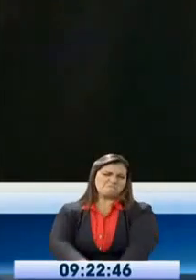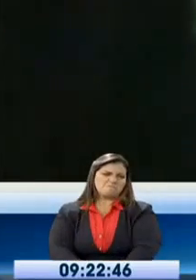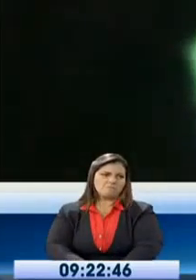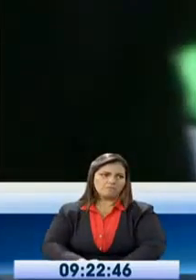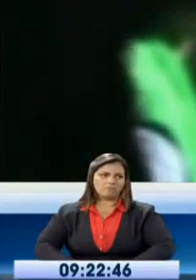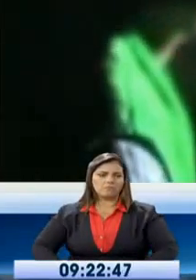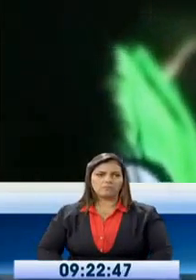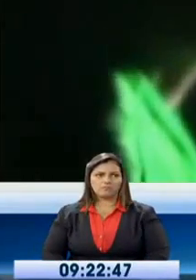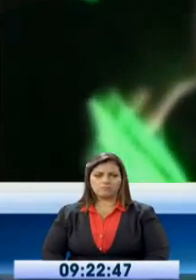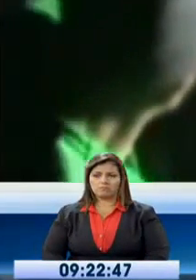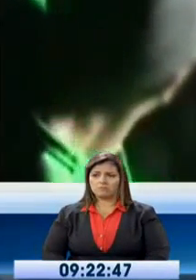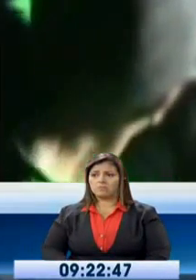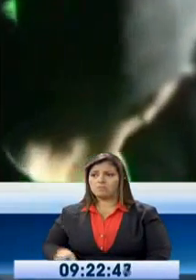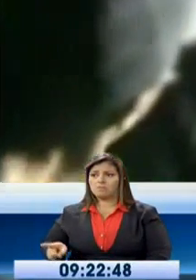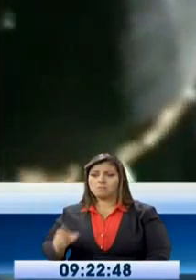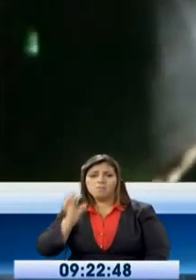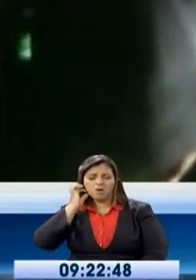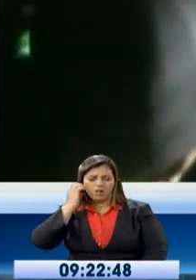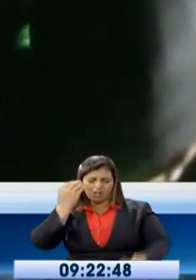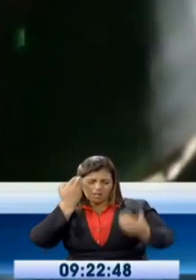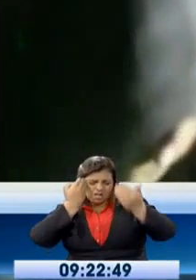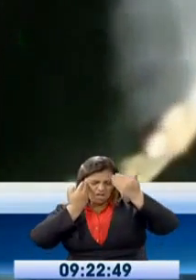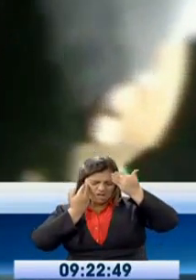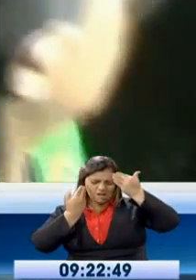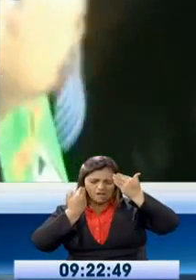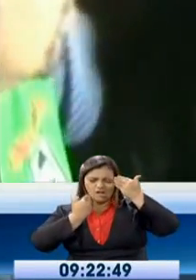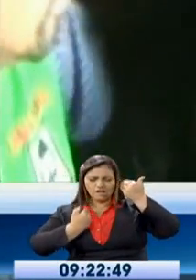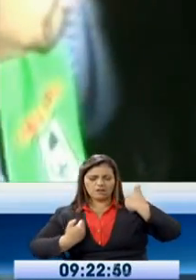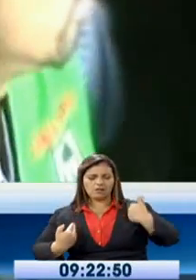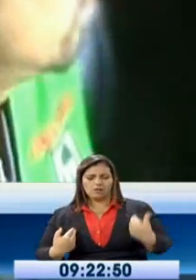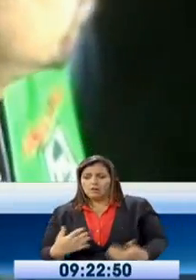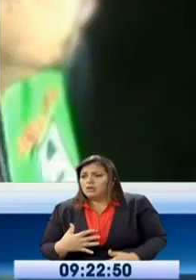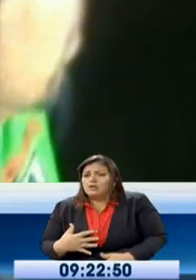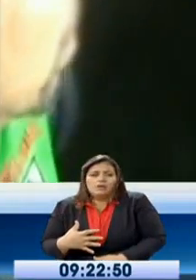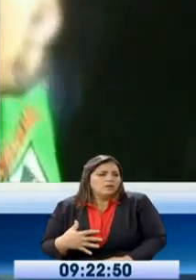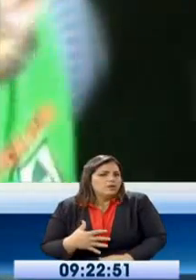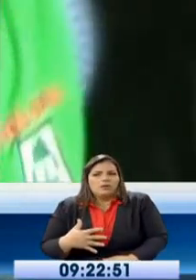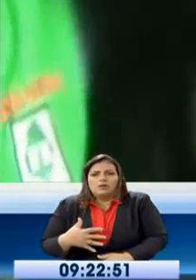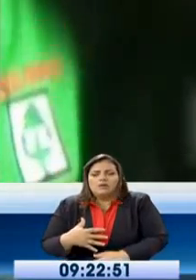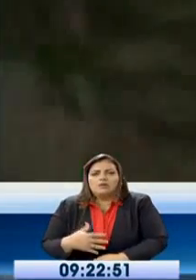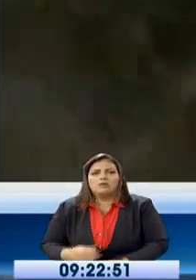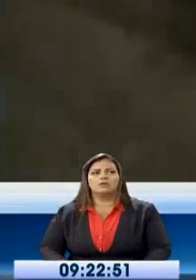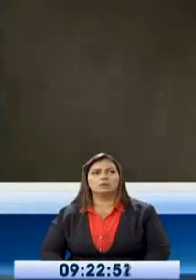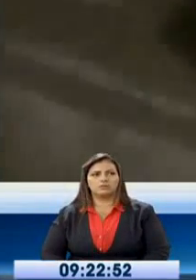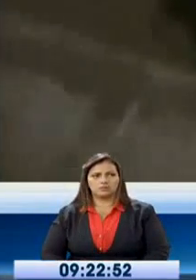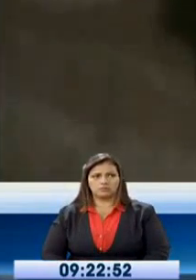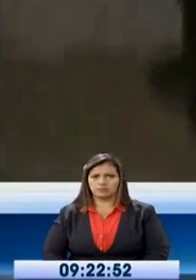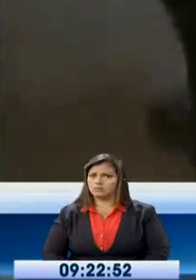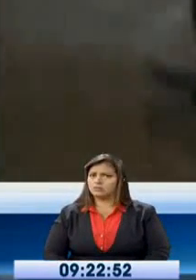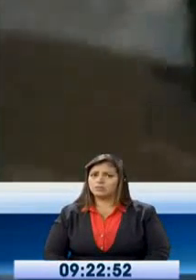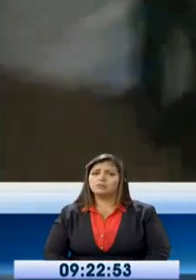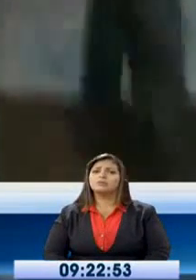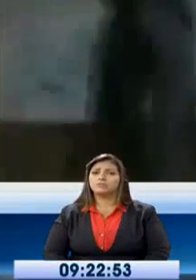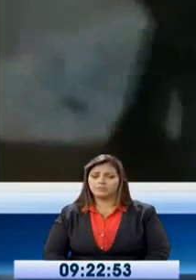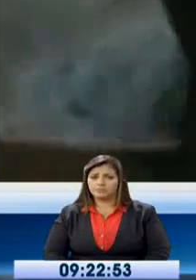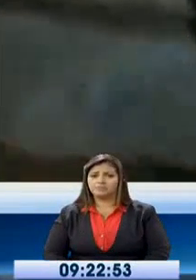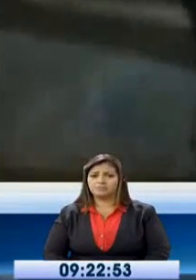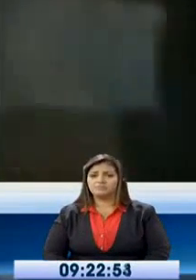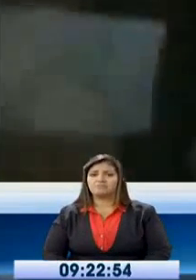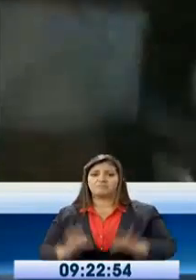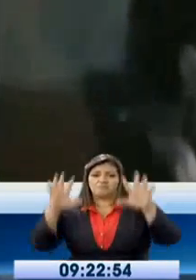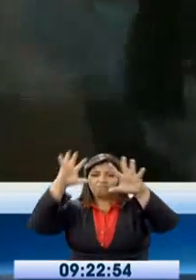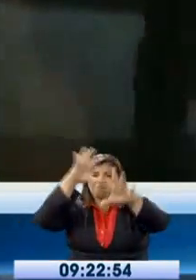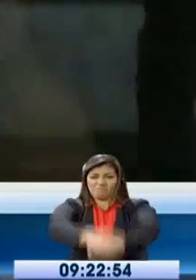Atrás dejaba a la mujer con heridas en el rostro y en estado de shock. Serenos del sector rápidamente lograron intervenir al